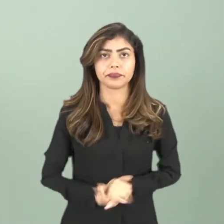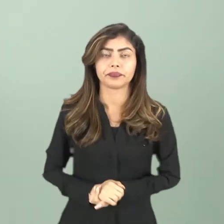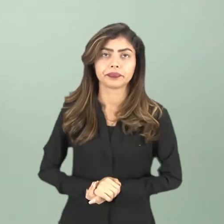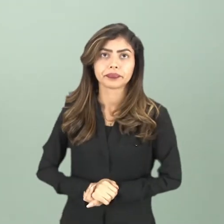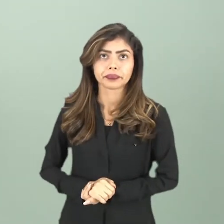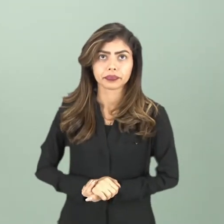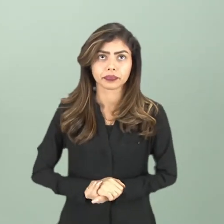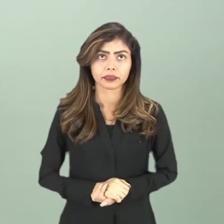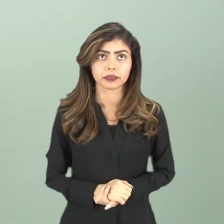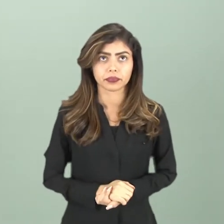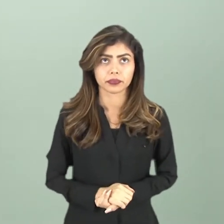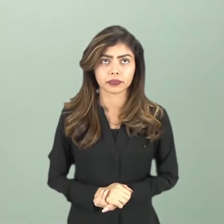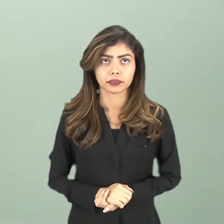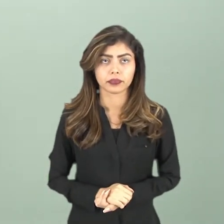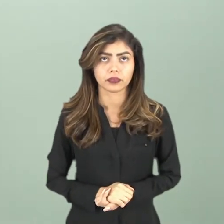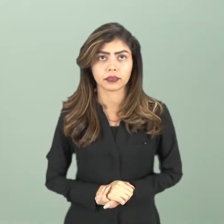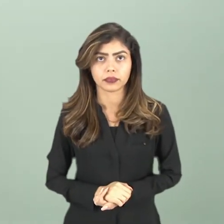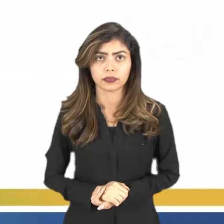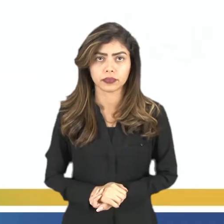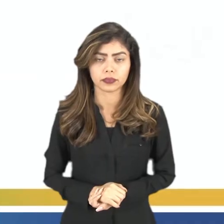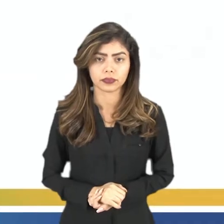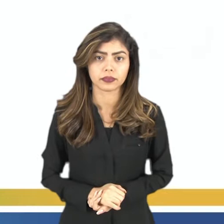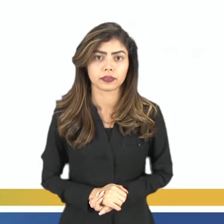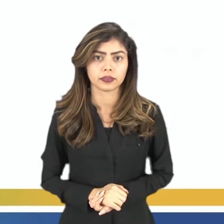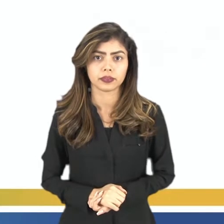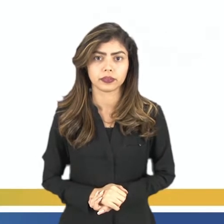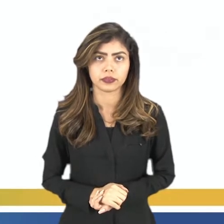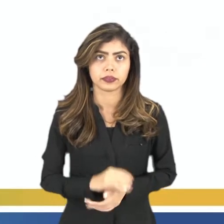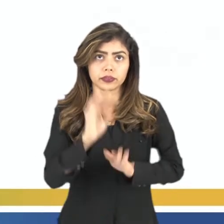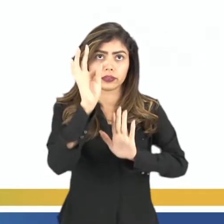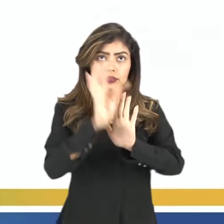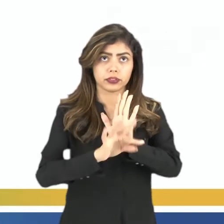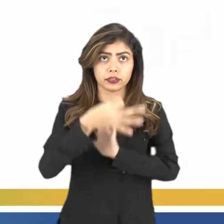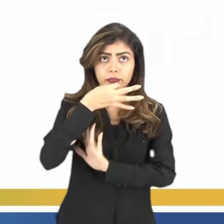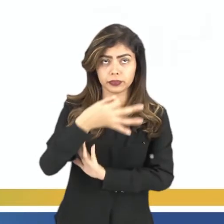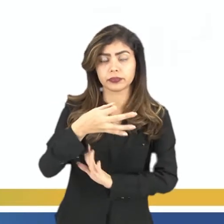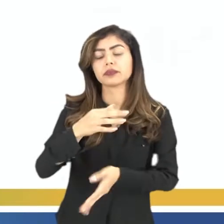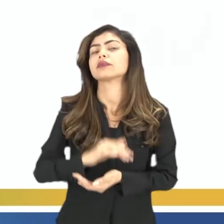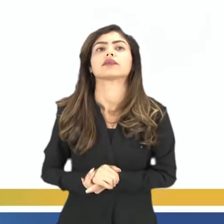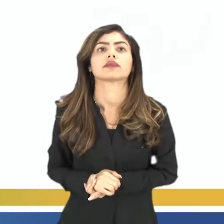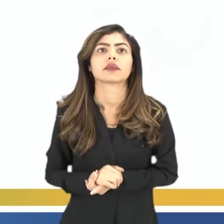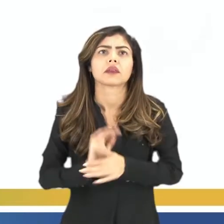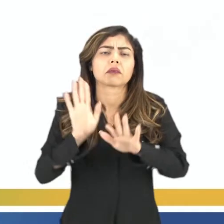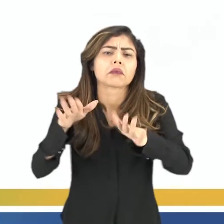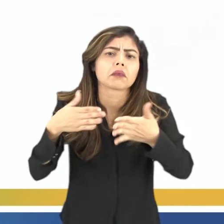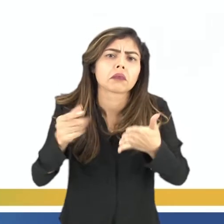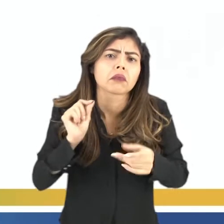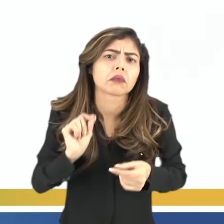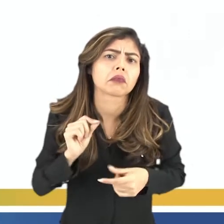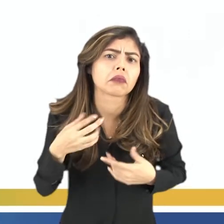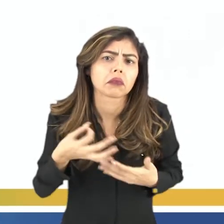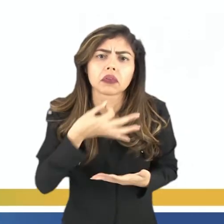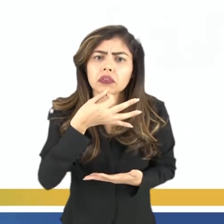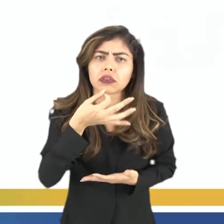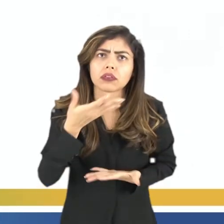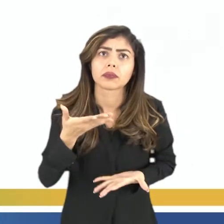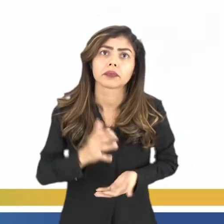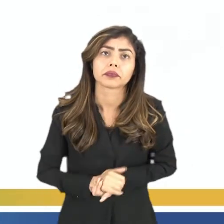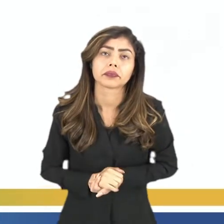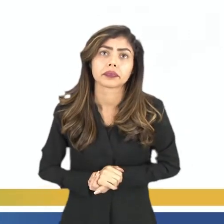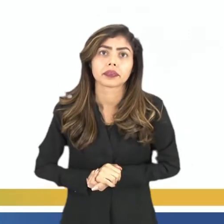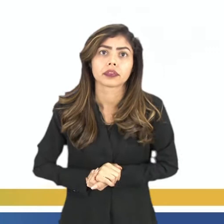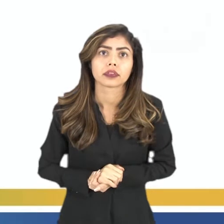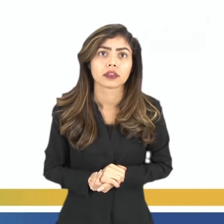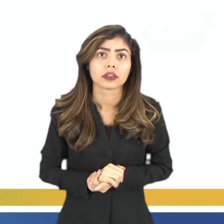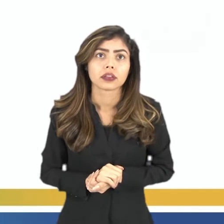ok? Próximo slide. El texto de opinión. ¿Qué es el artículo de opinión? El artículo